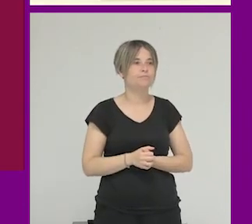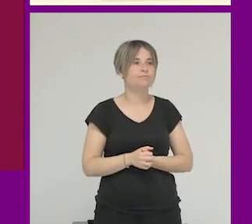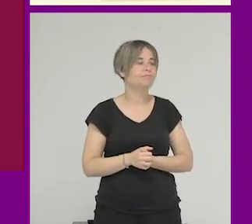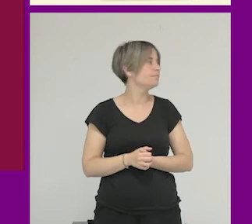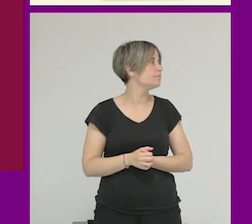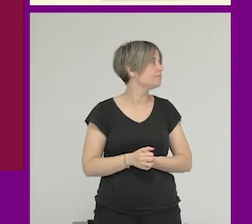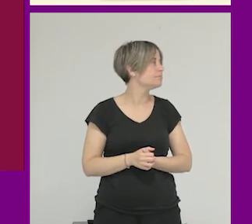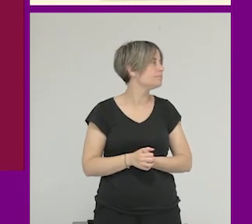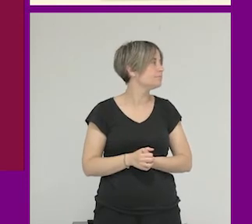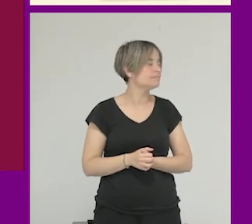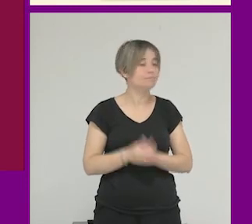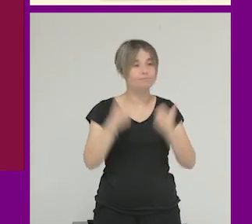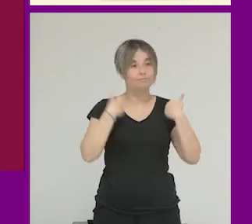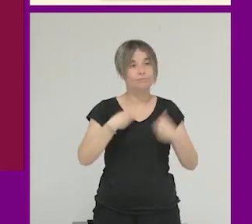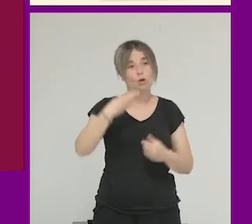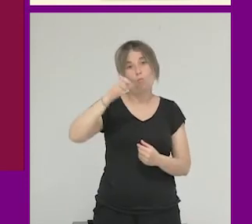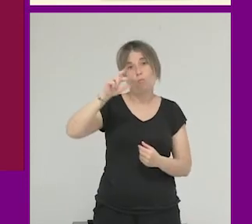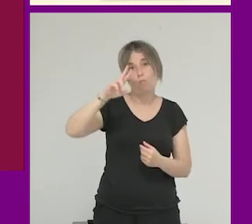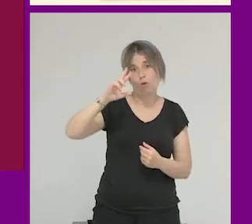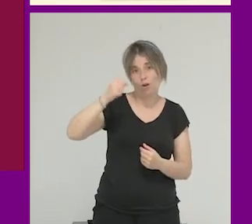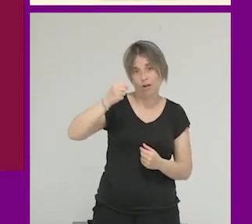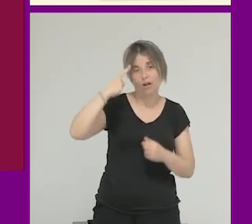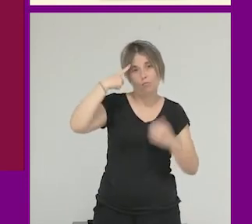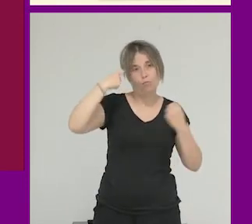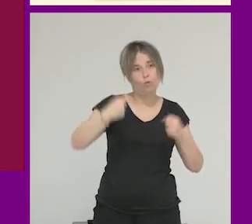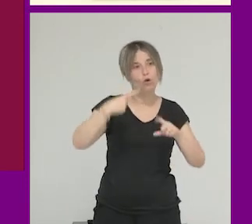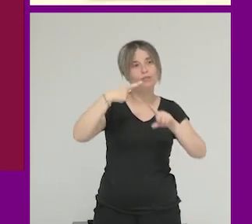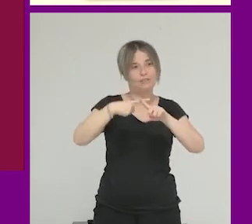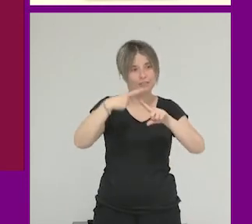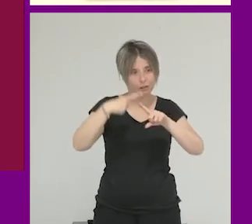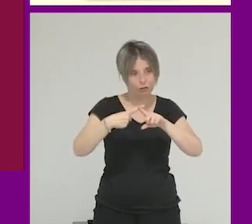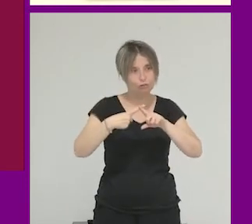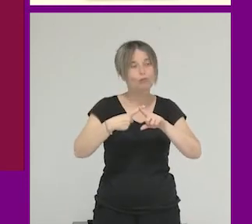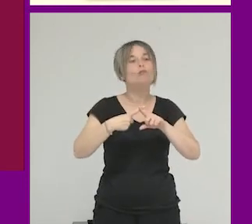Bueno, Borja naiz, sexologoa eta baina bai militantea